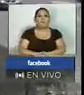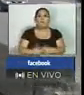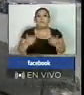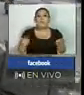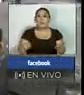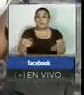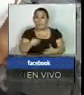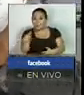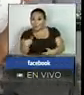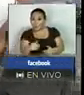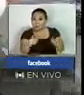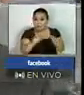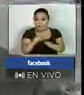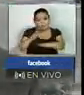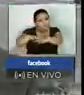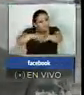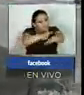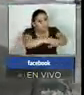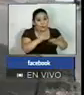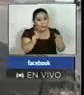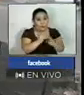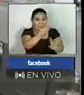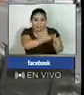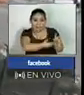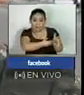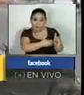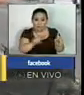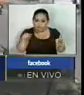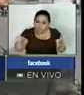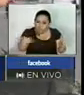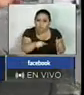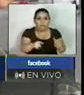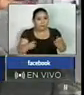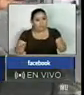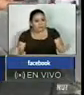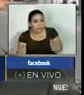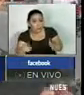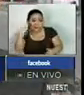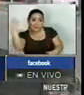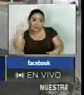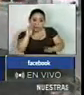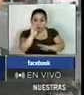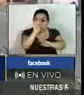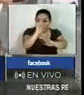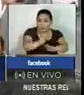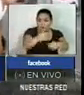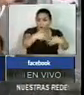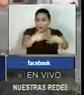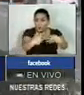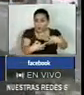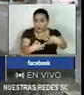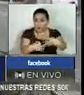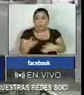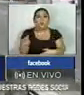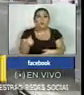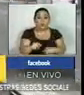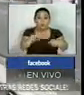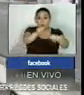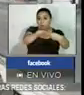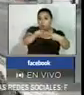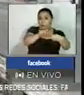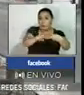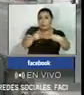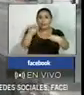personas como ellos, hacerle un llamado, incentivarlo a que respeten la cuarentena, solo son dos semanas, ya